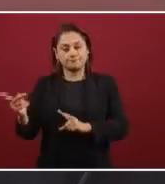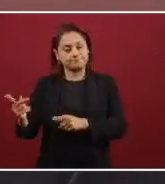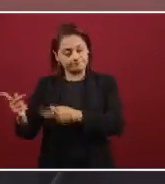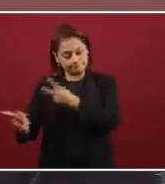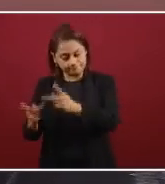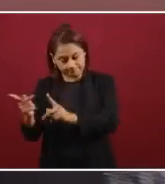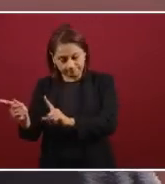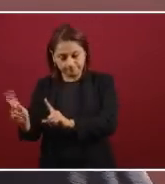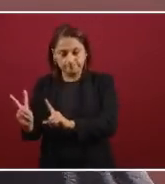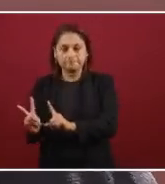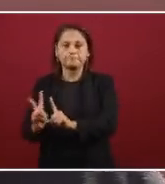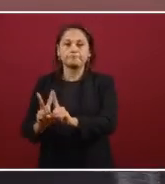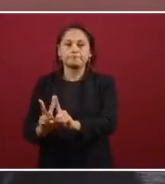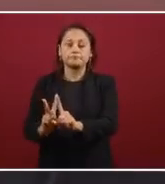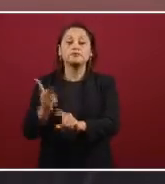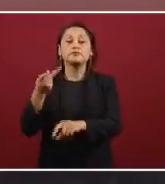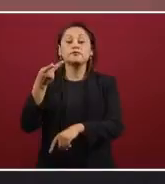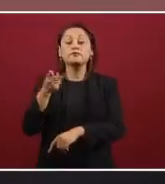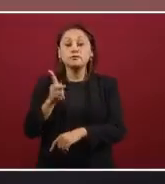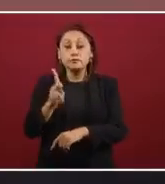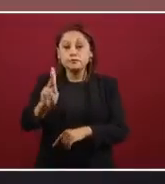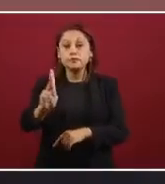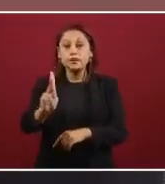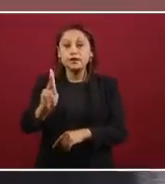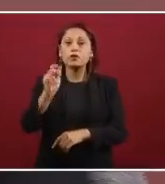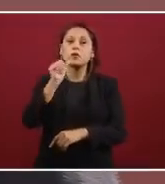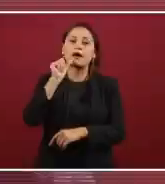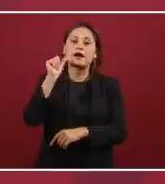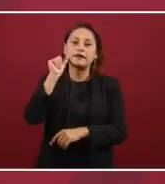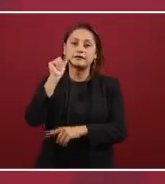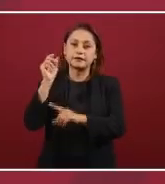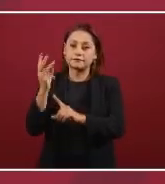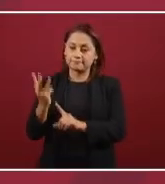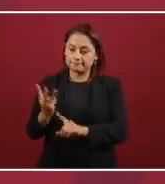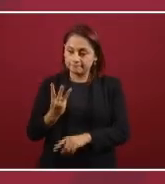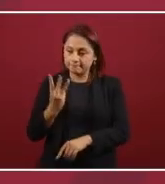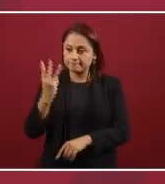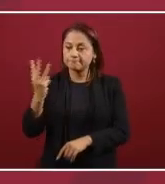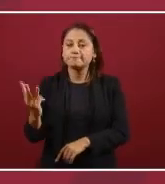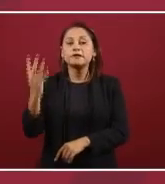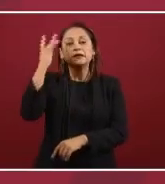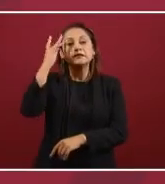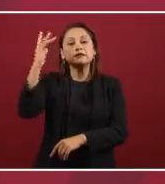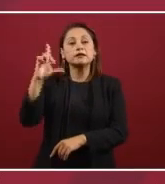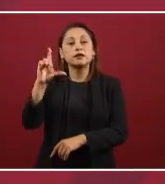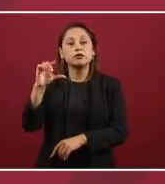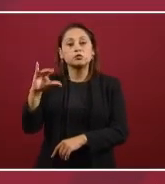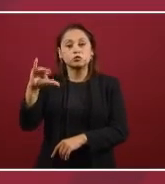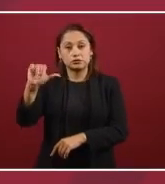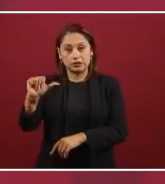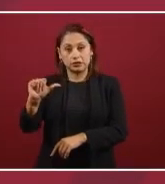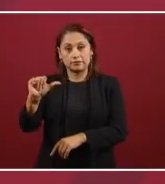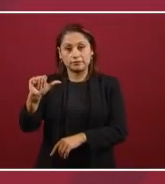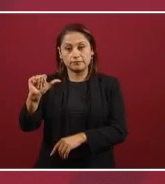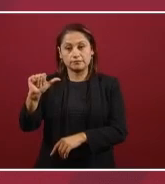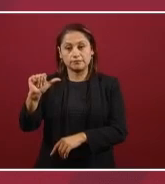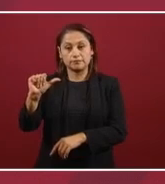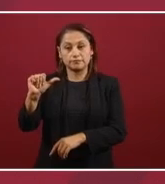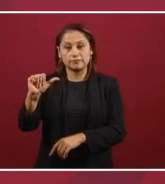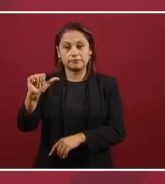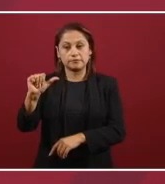Pero resulta que llegan a Santa Lucía y no